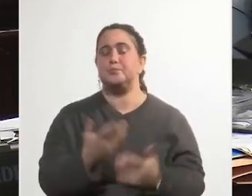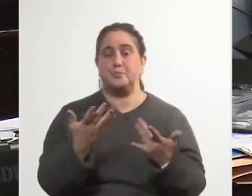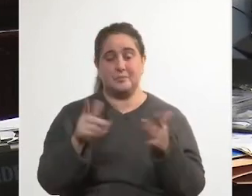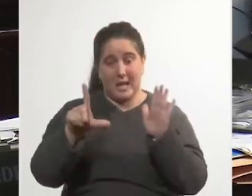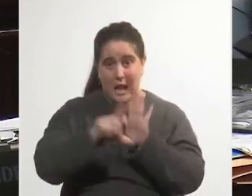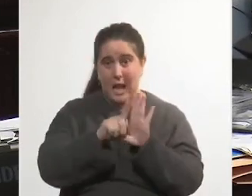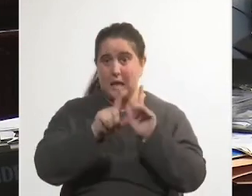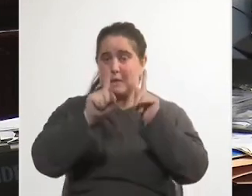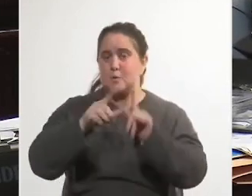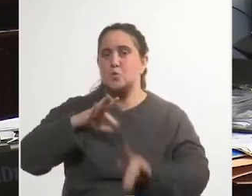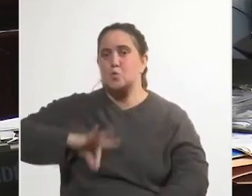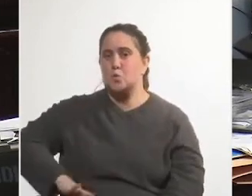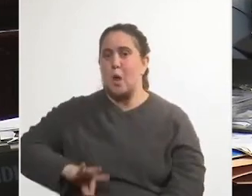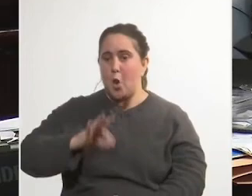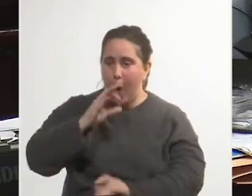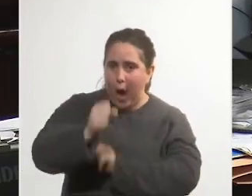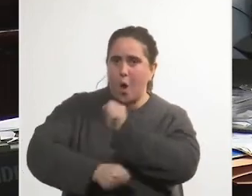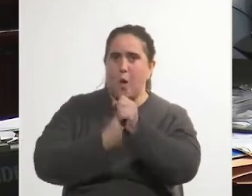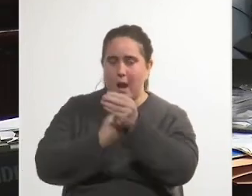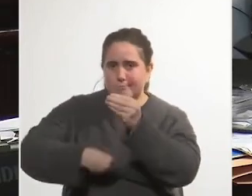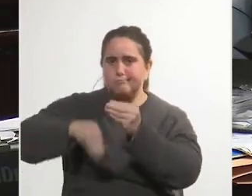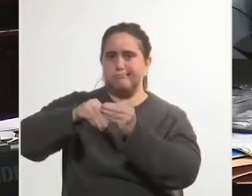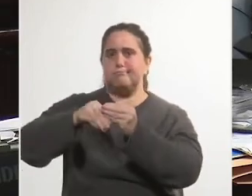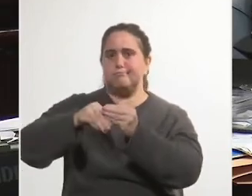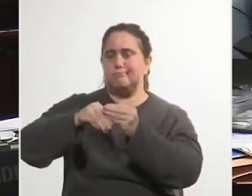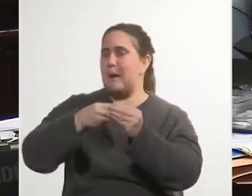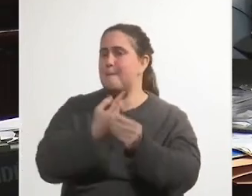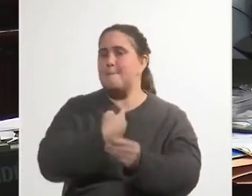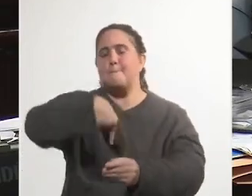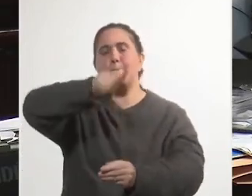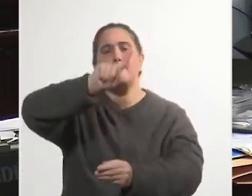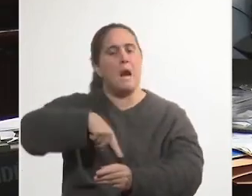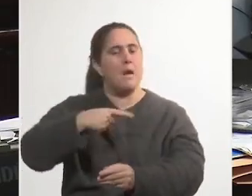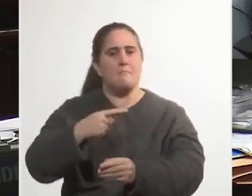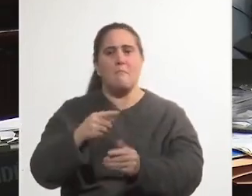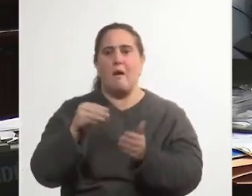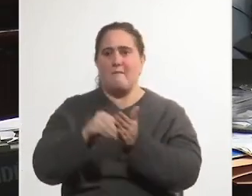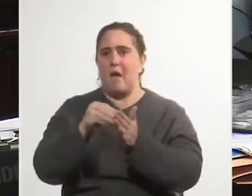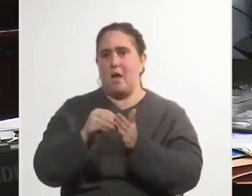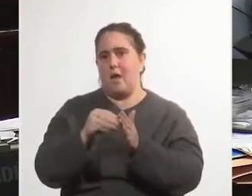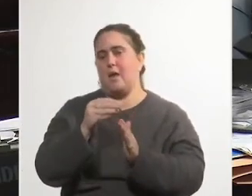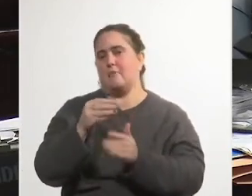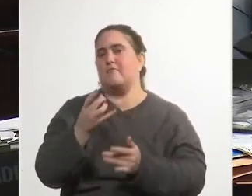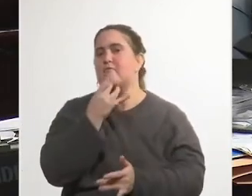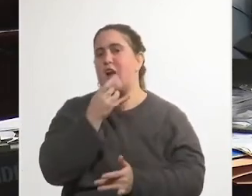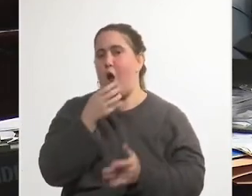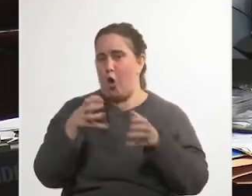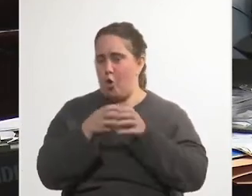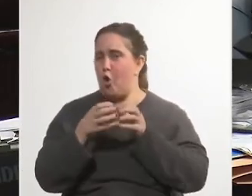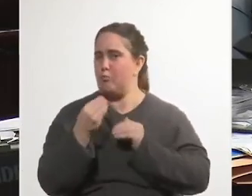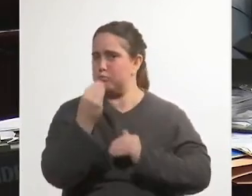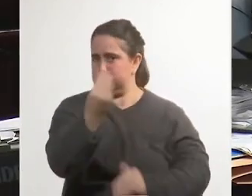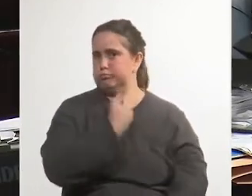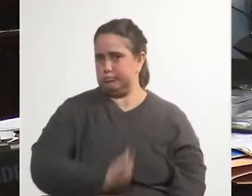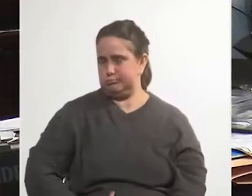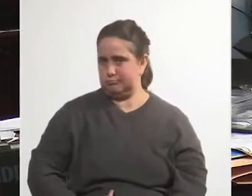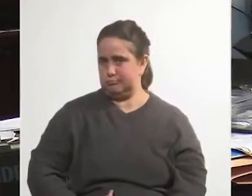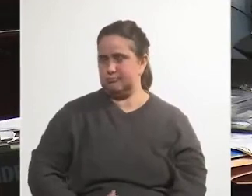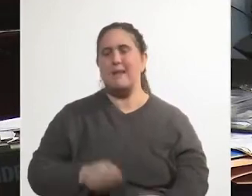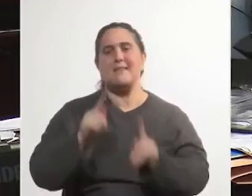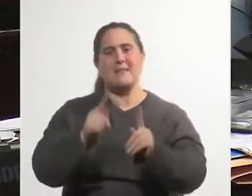la ley de sueldo anual complementario del primer gobierno del Partido Nacional, el